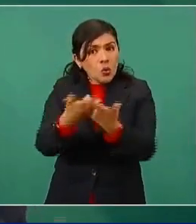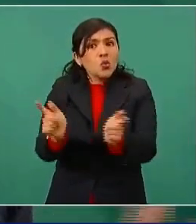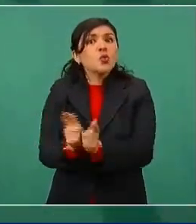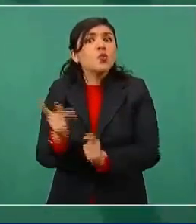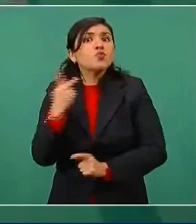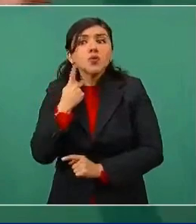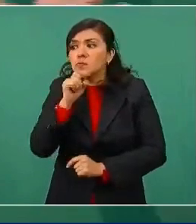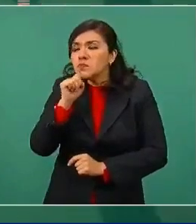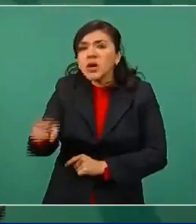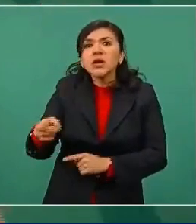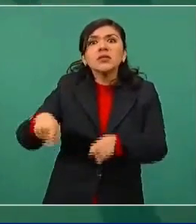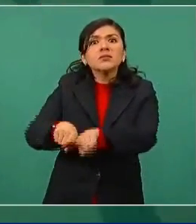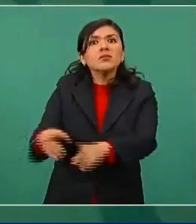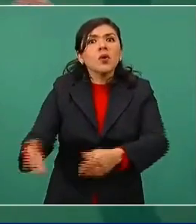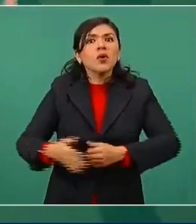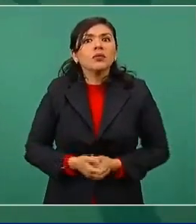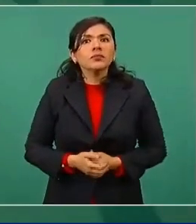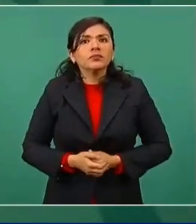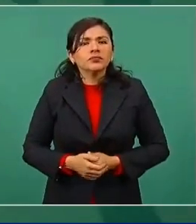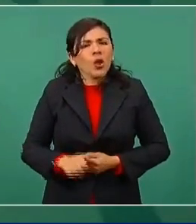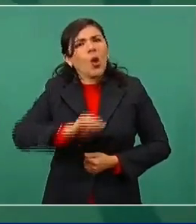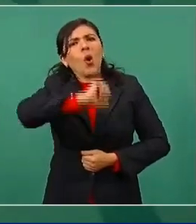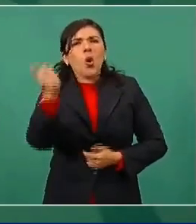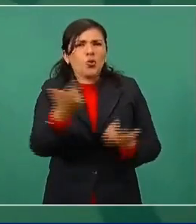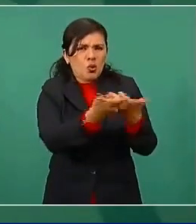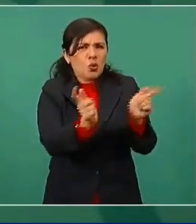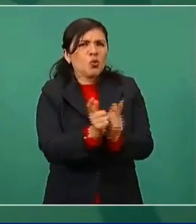¿Qué no le dieron a otro partido en un tiempo?